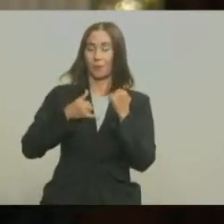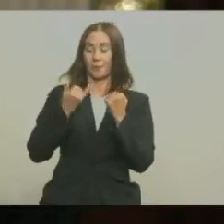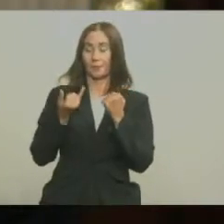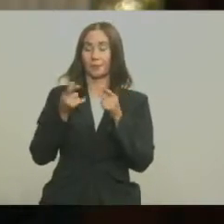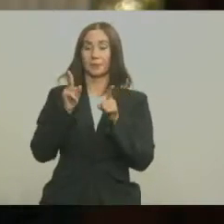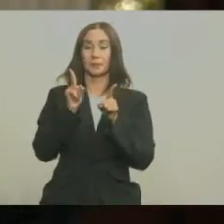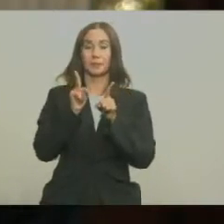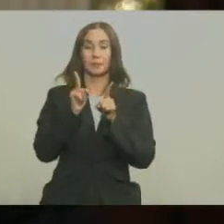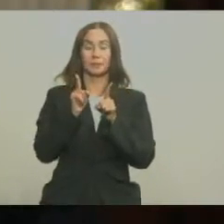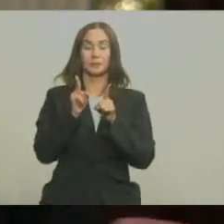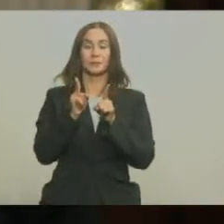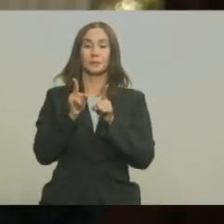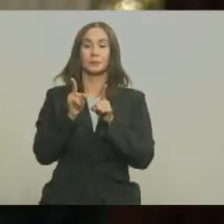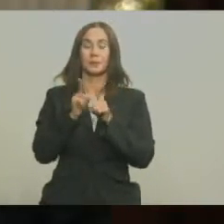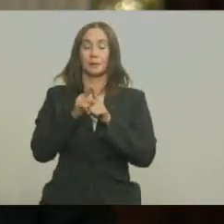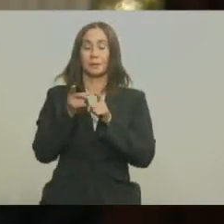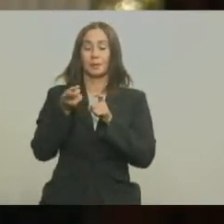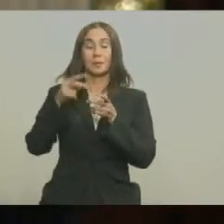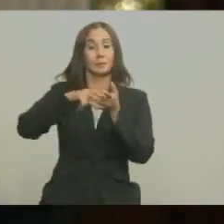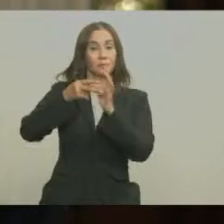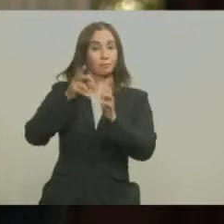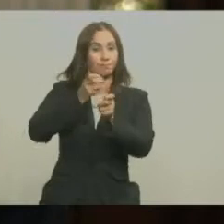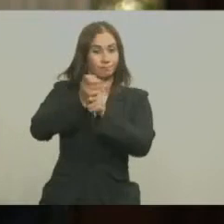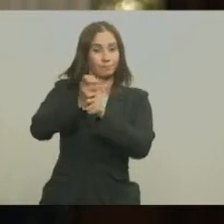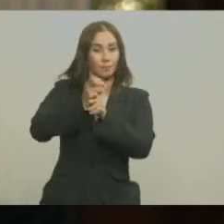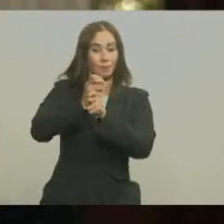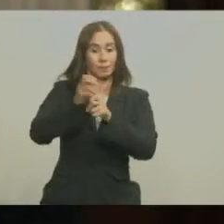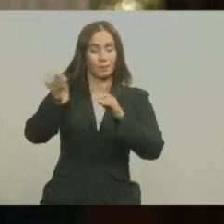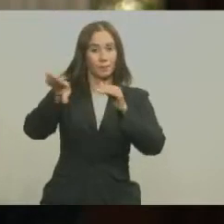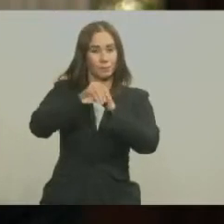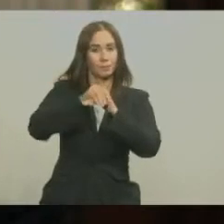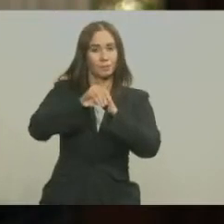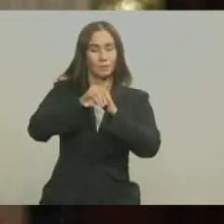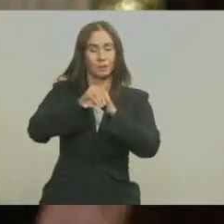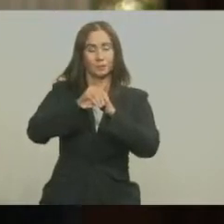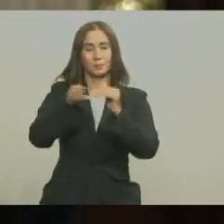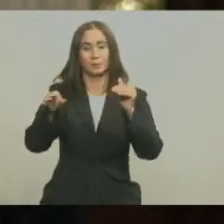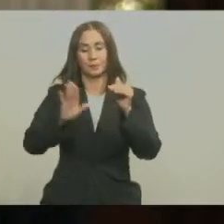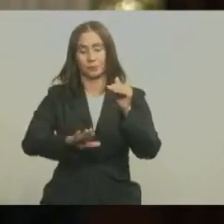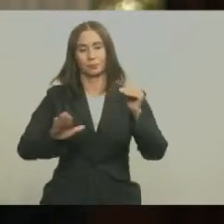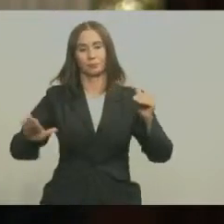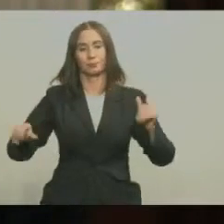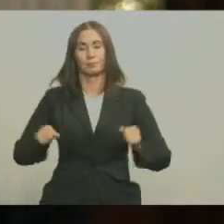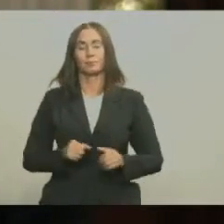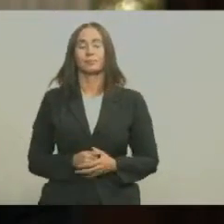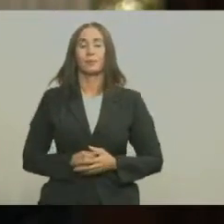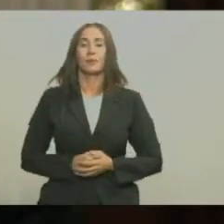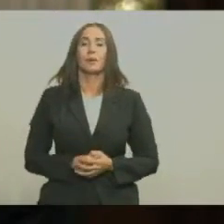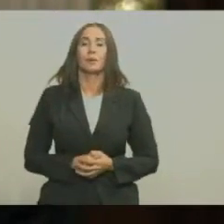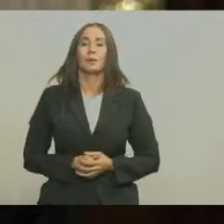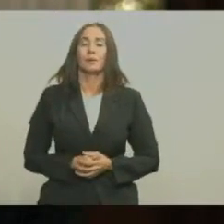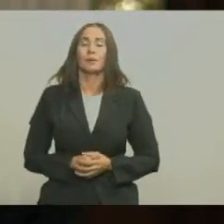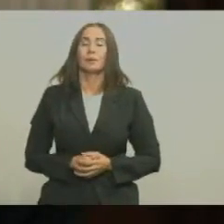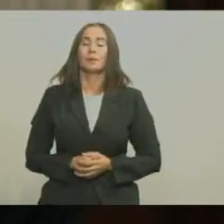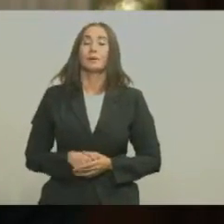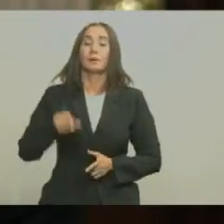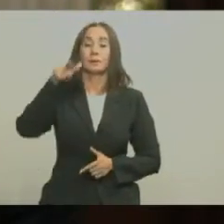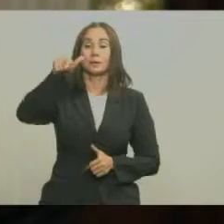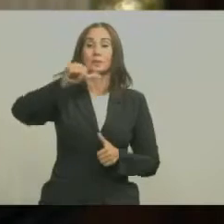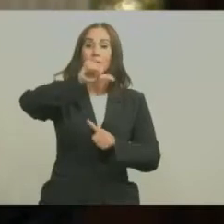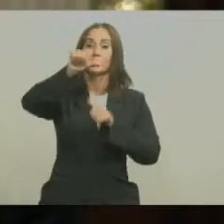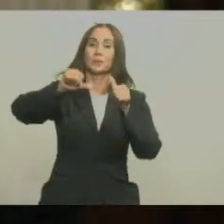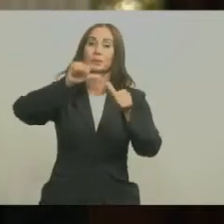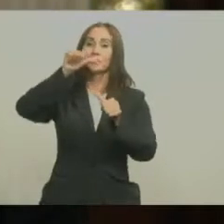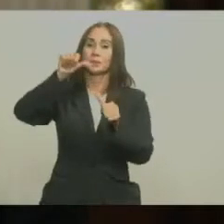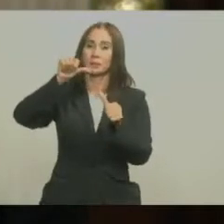parte también de los daños que causa el matrimonio y las uniones infantiles. Y en ese caso de Azua, así como en